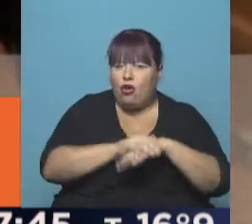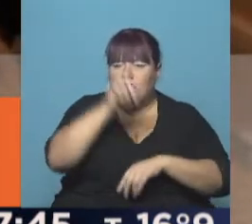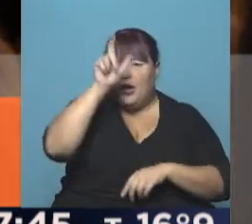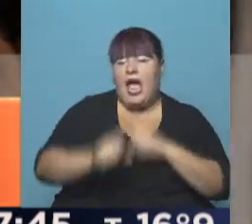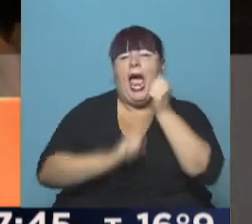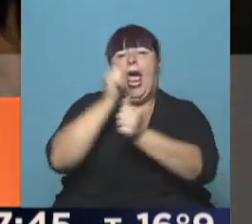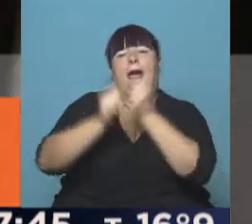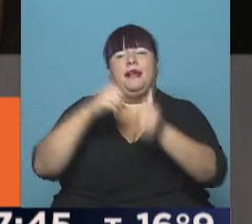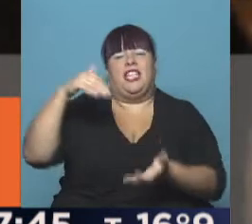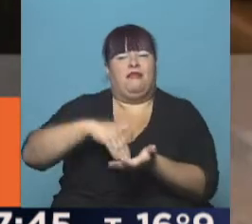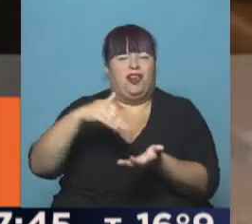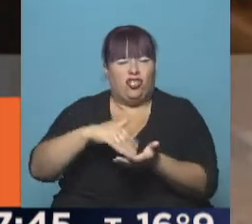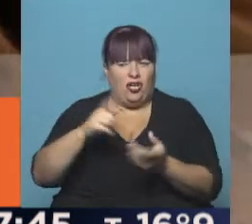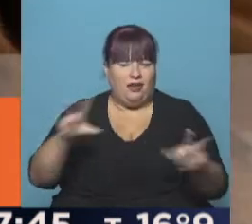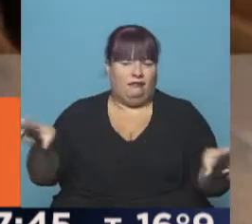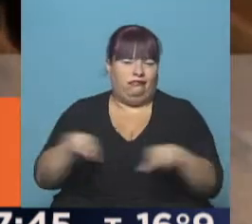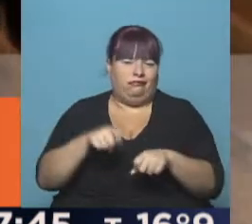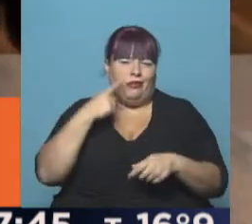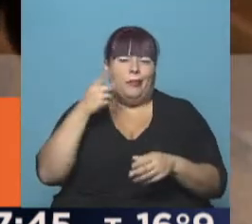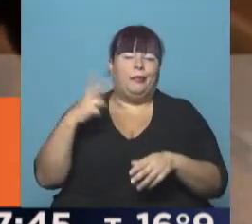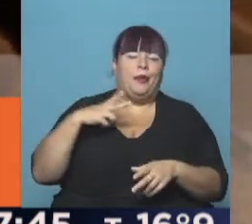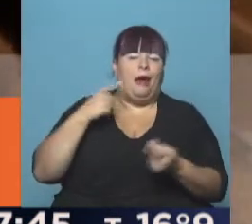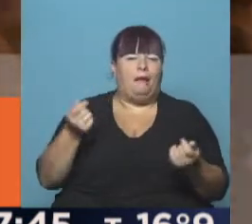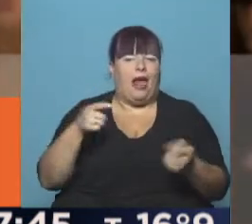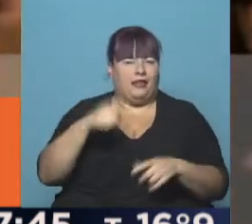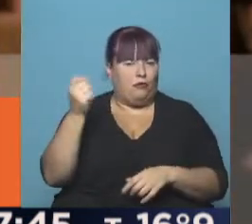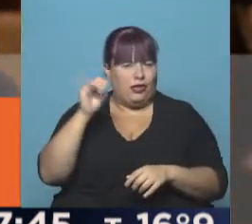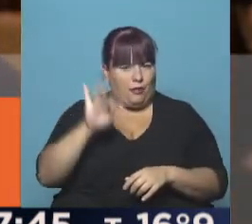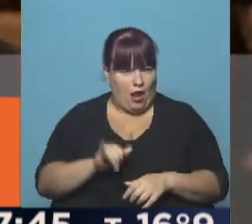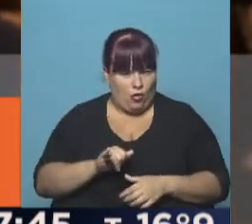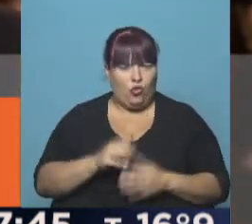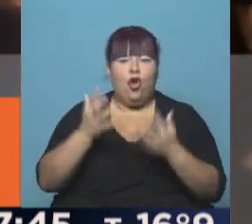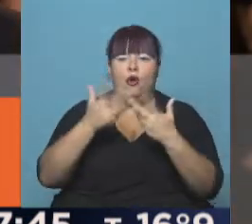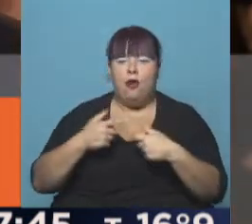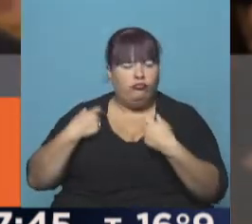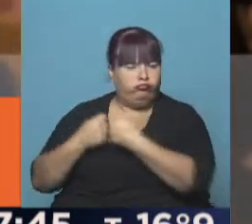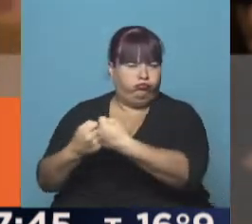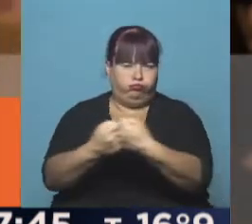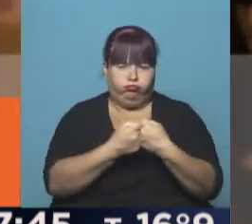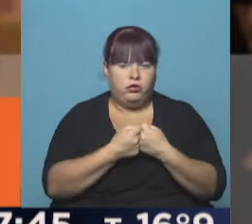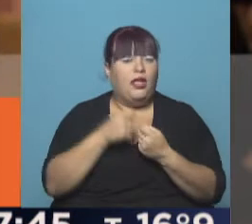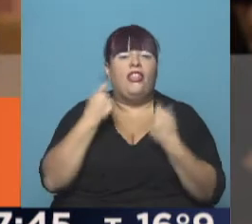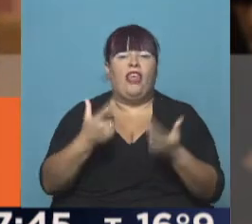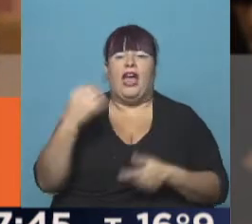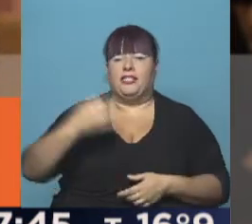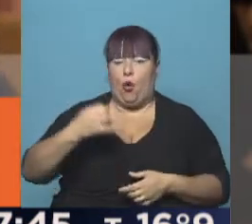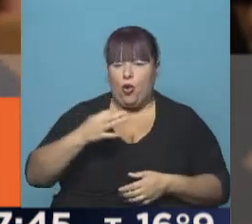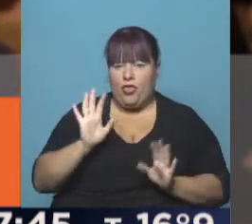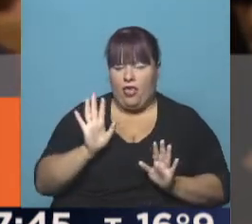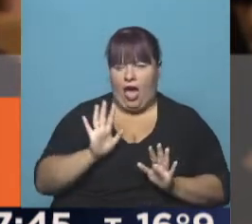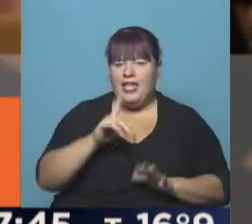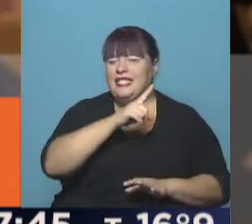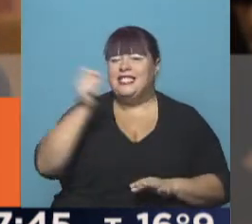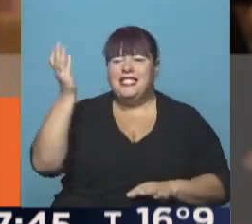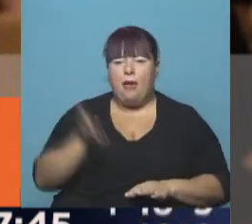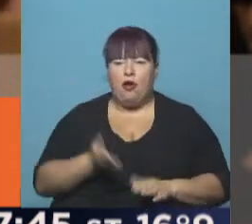de empresas millonarias que han hecho un lucro privado con esto, con este recurso esencial. Un proyecto unificado que lo que hace es garantizar el